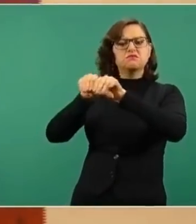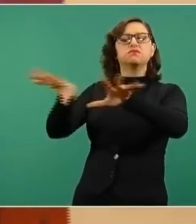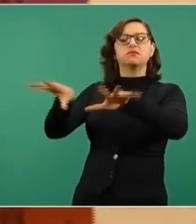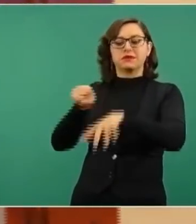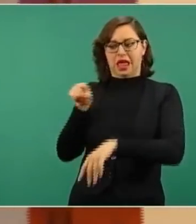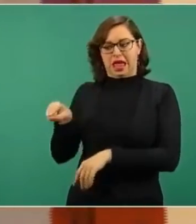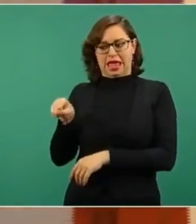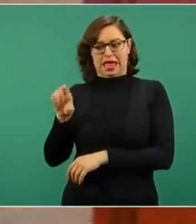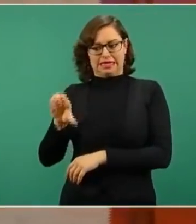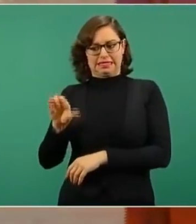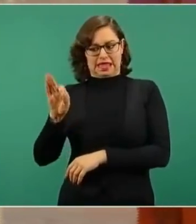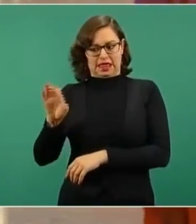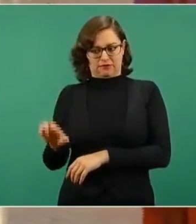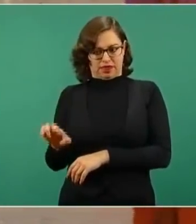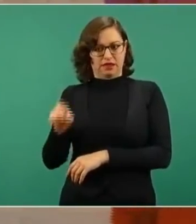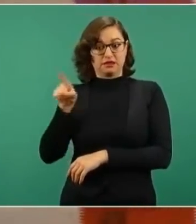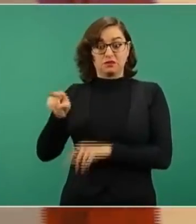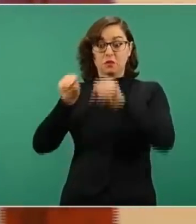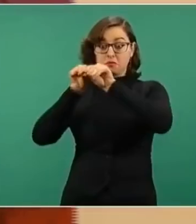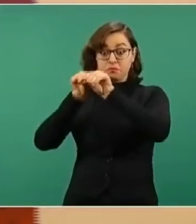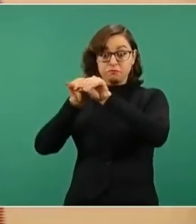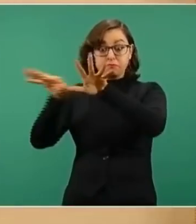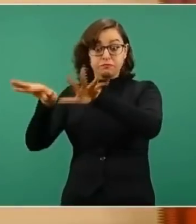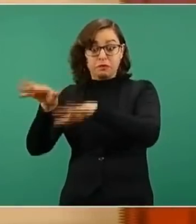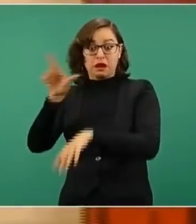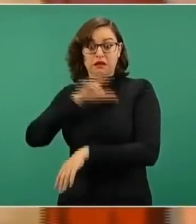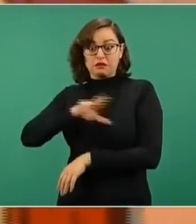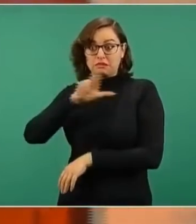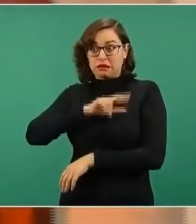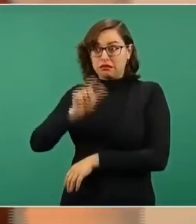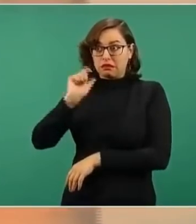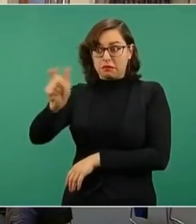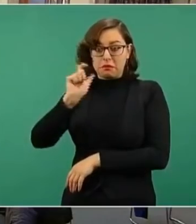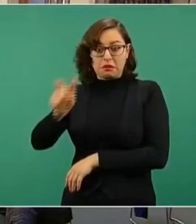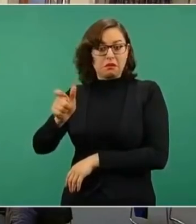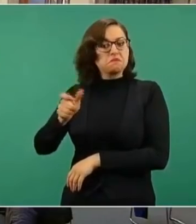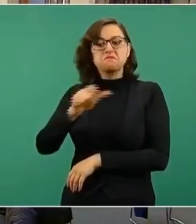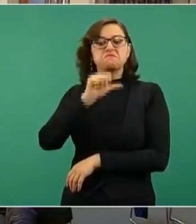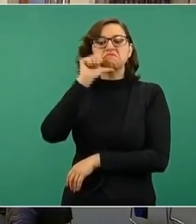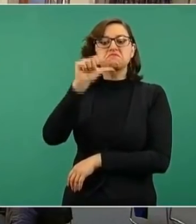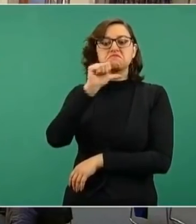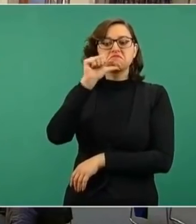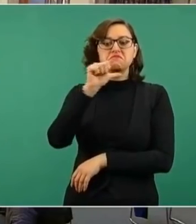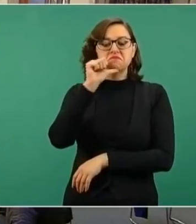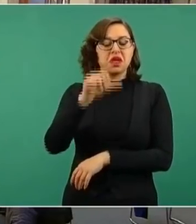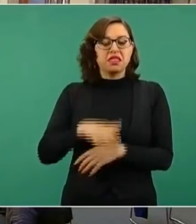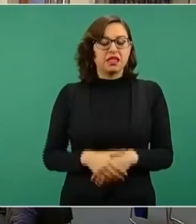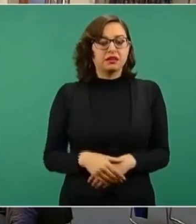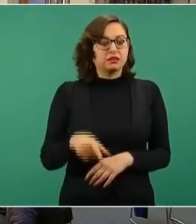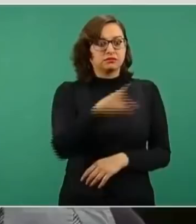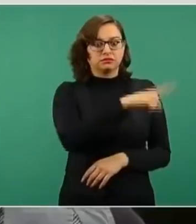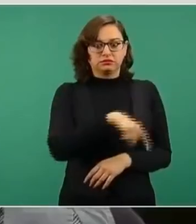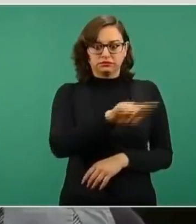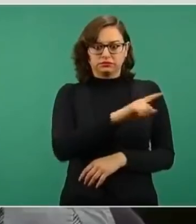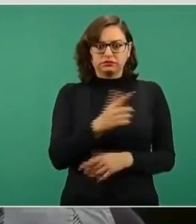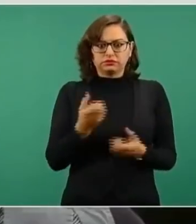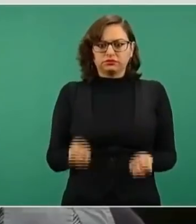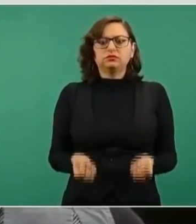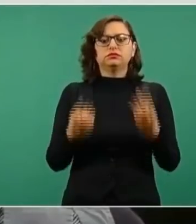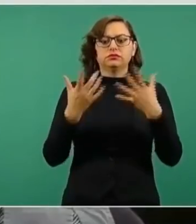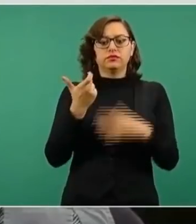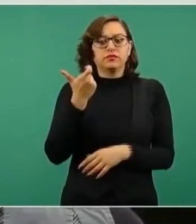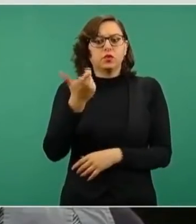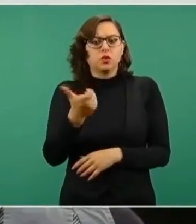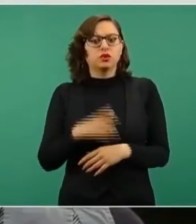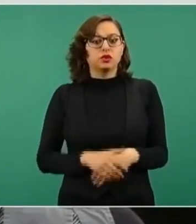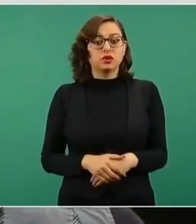director de la Comisión Federal de Electricidad, pues es equivalente al presupuesto anual del estado de Chihuahua, porque luego nos dicen, oye, ¿cuánto es? Pues